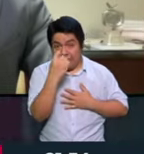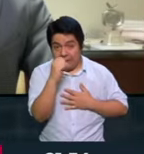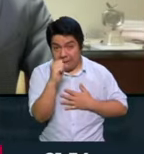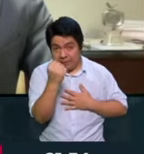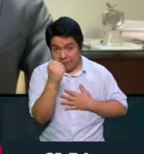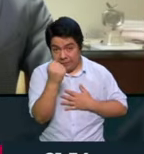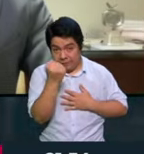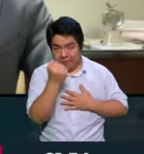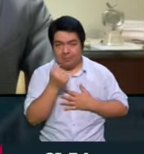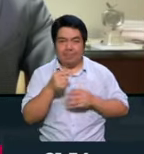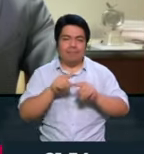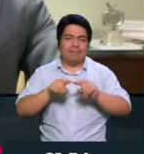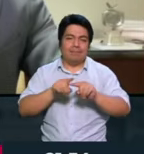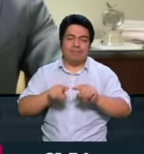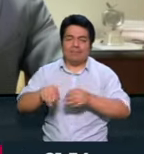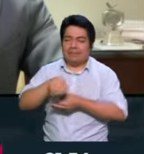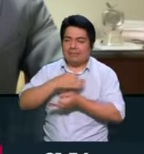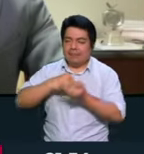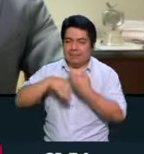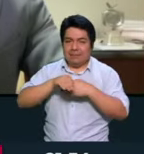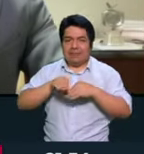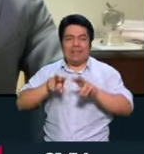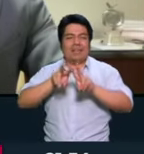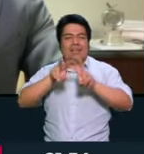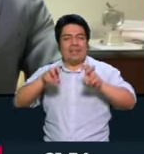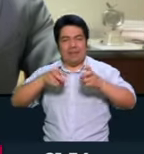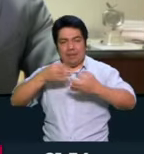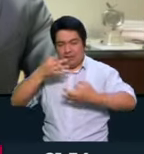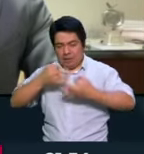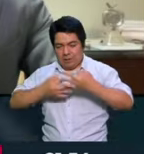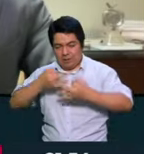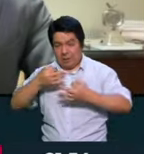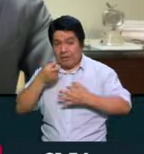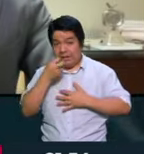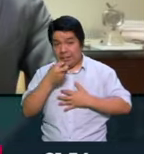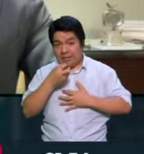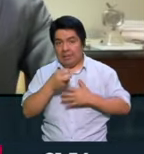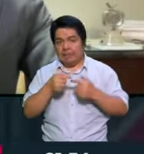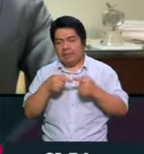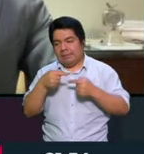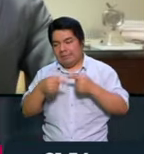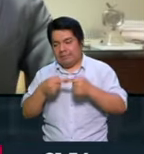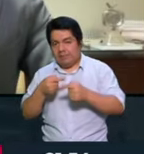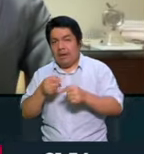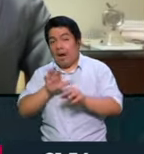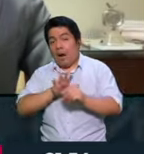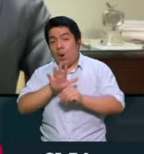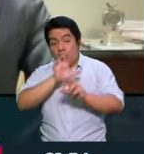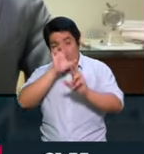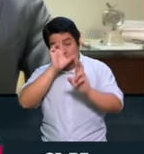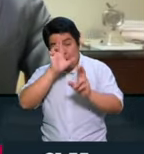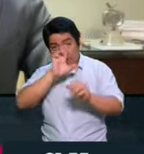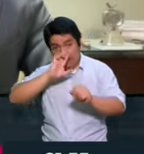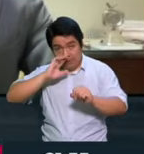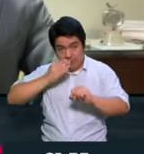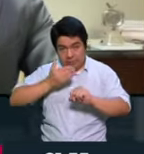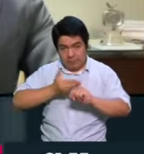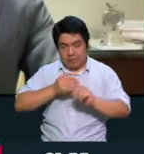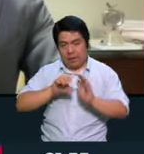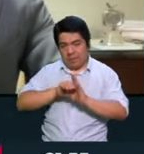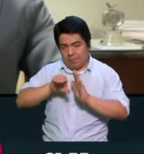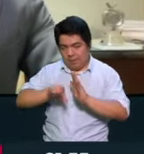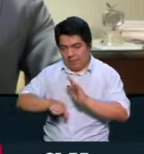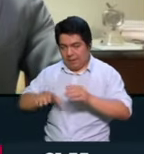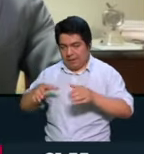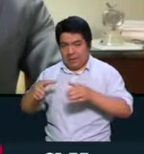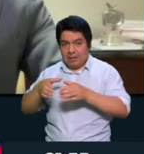septiembre, impulsará una reforma en materia judicial. E impulsará esa reforma atendiendo a sus responsabilidades constitucionales, que son ser el constituyente,